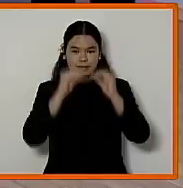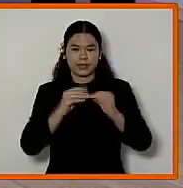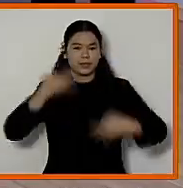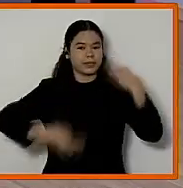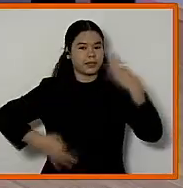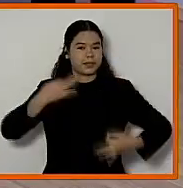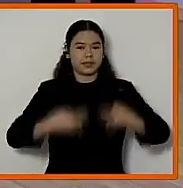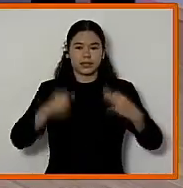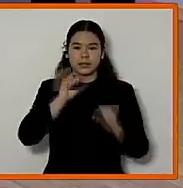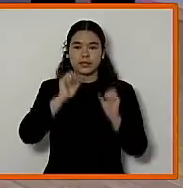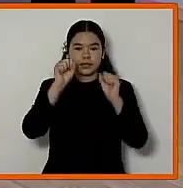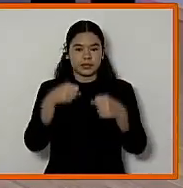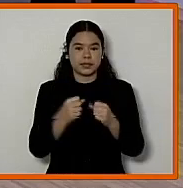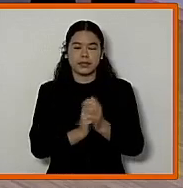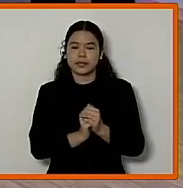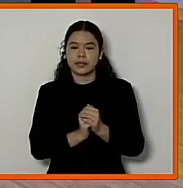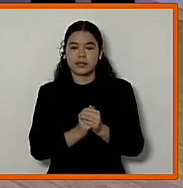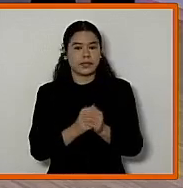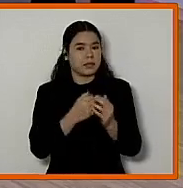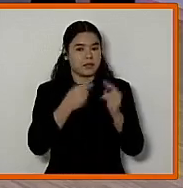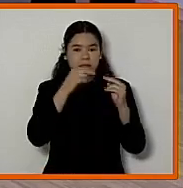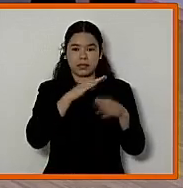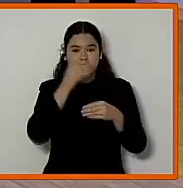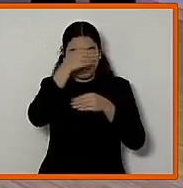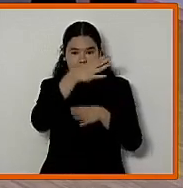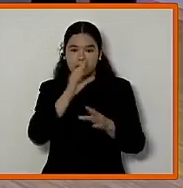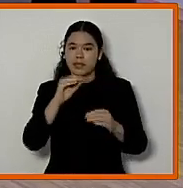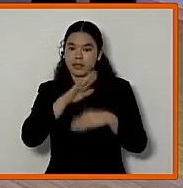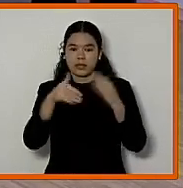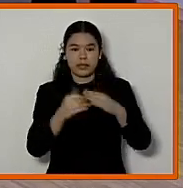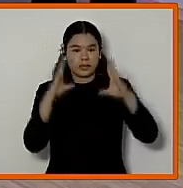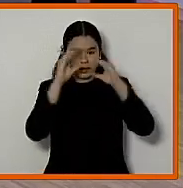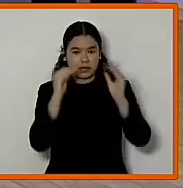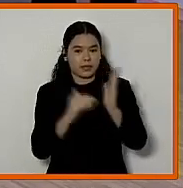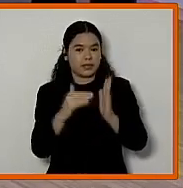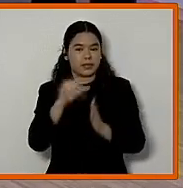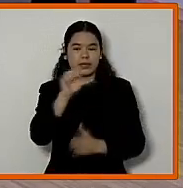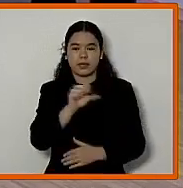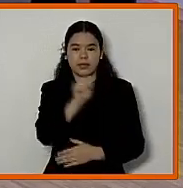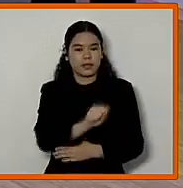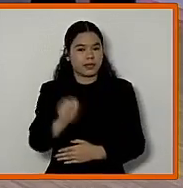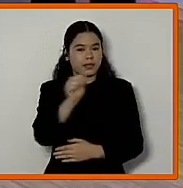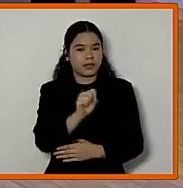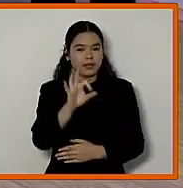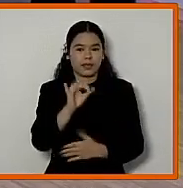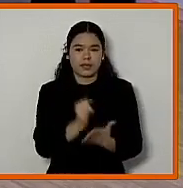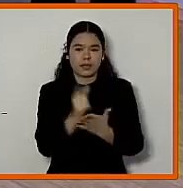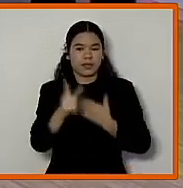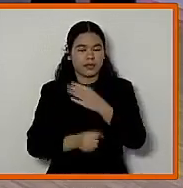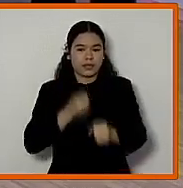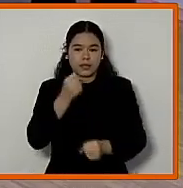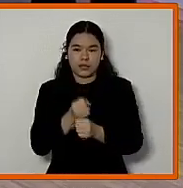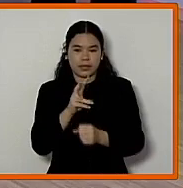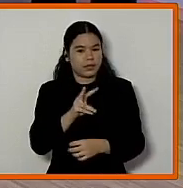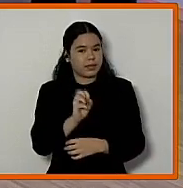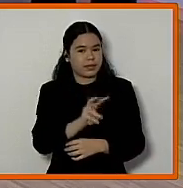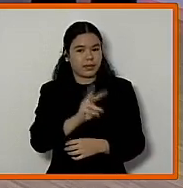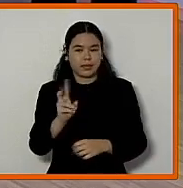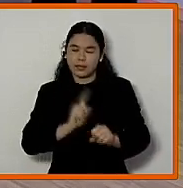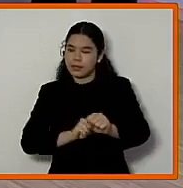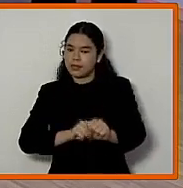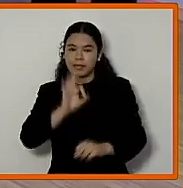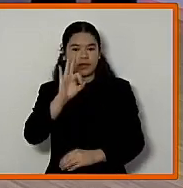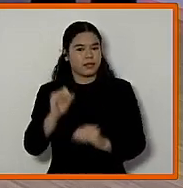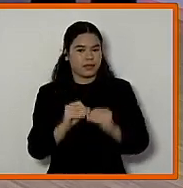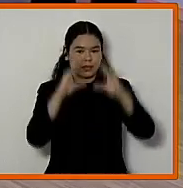alegría es para mí poderles llevar nuestra noche millonaria el día de hoy, sábado 9 de julio del año 2022, cuando el reloj marca las 9 en